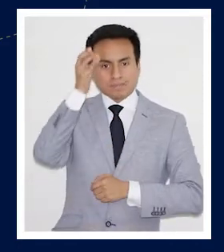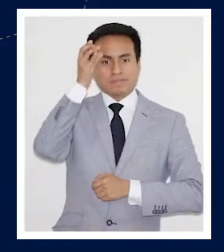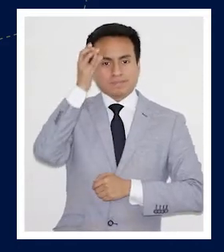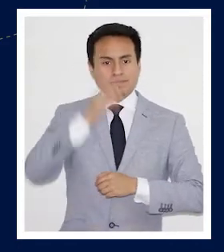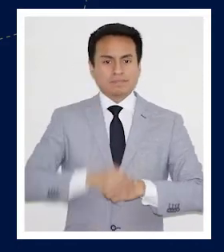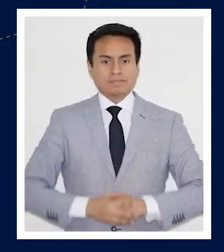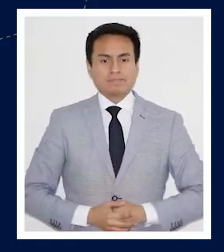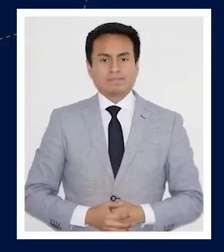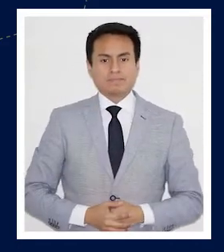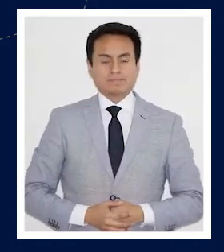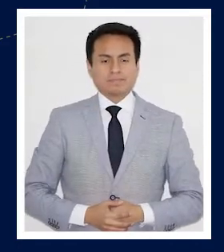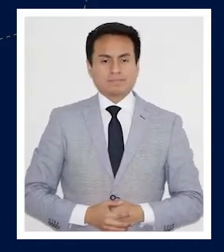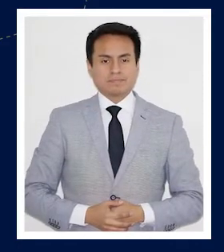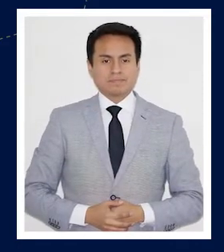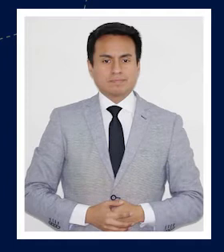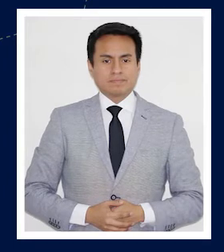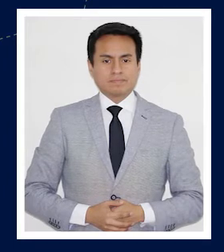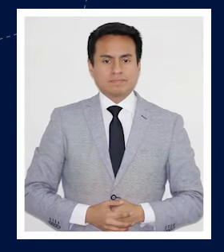intercambio de conocimiento.